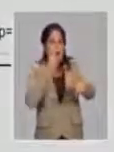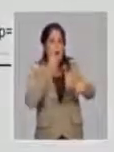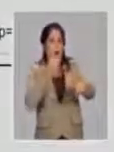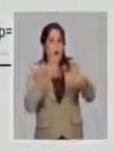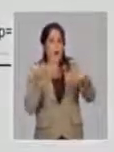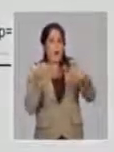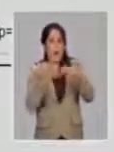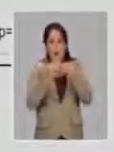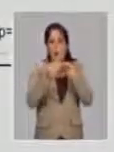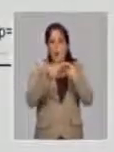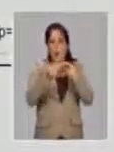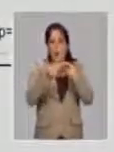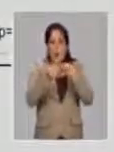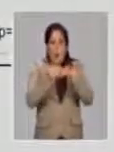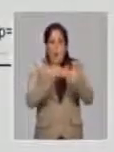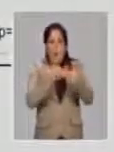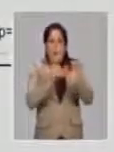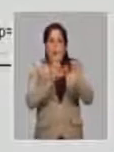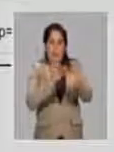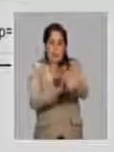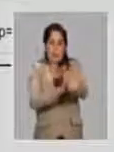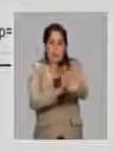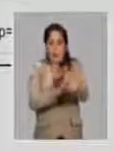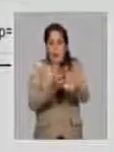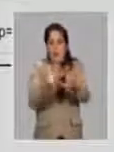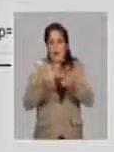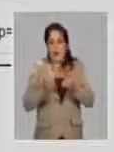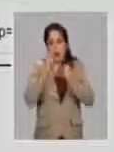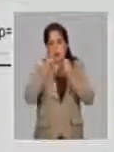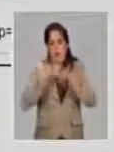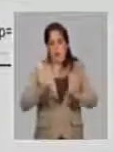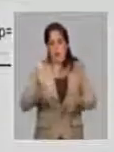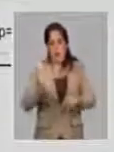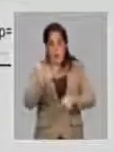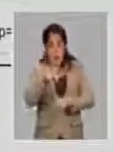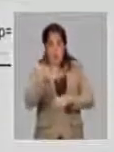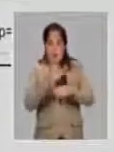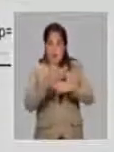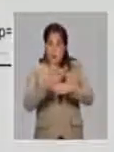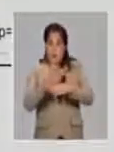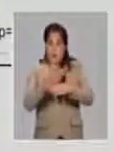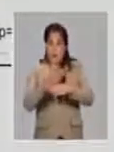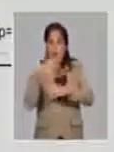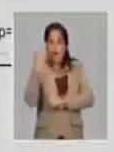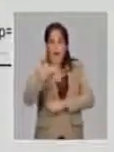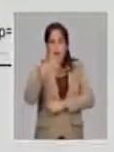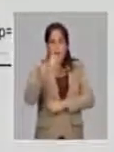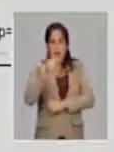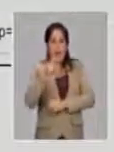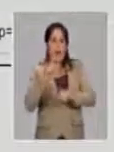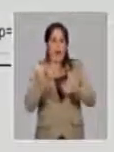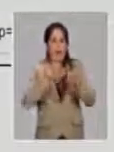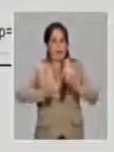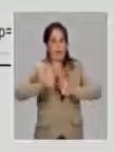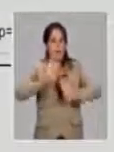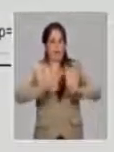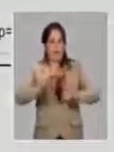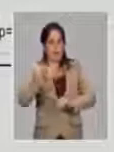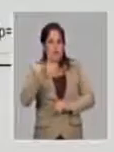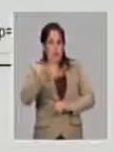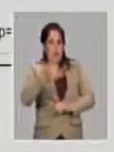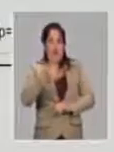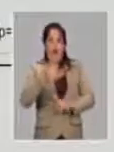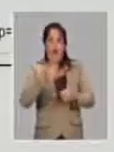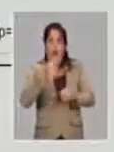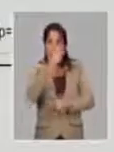de inhibir la unión de esta proteína al receptor viral, que es lo que se llaman ensayos de inhibición, y